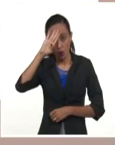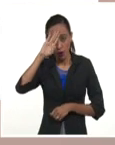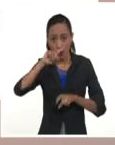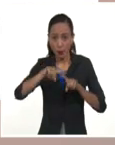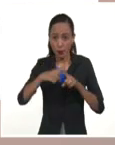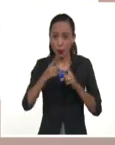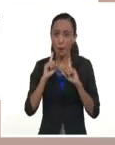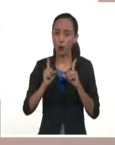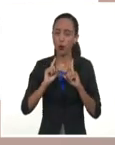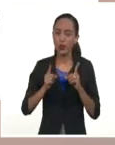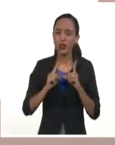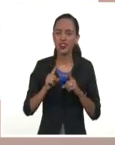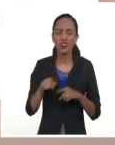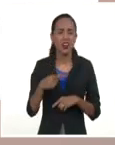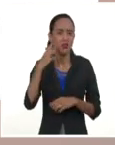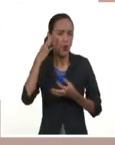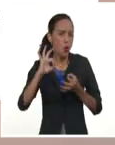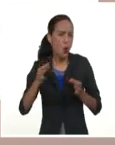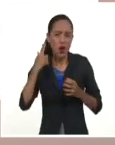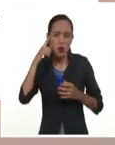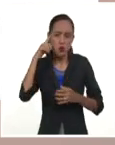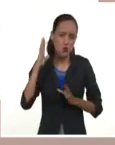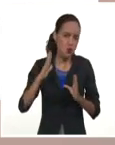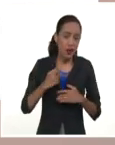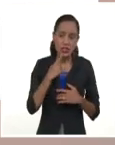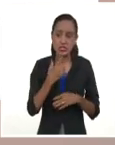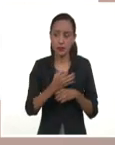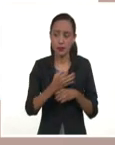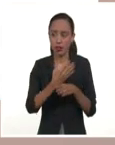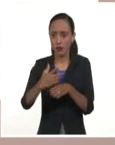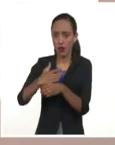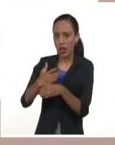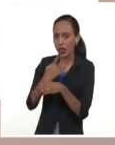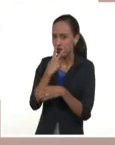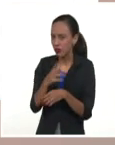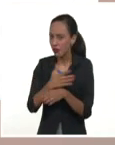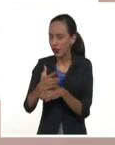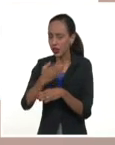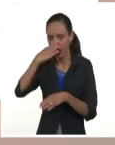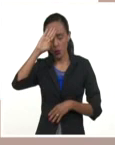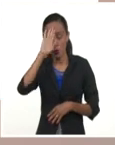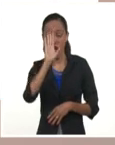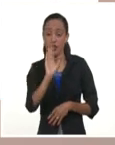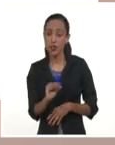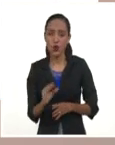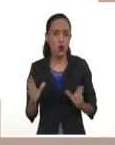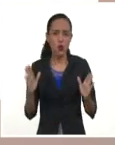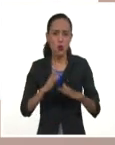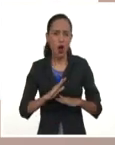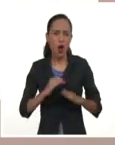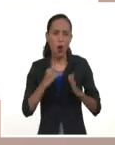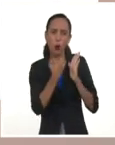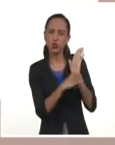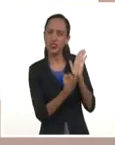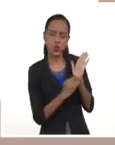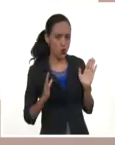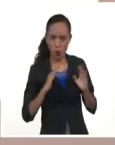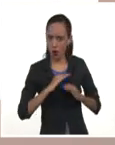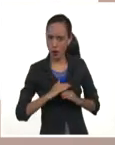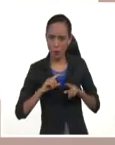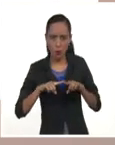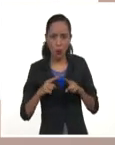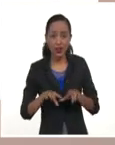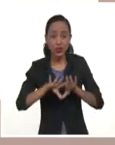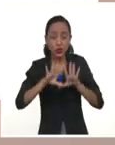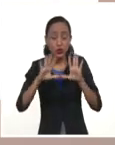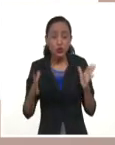una política incoherente y diferenciada hacia Cuba. Además, afirmó que no existe justificación alguna para que todas